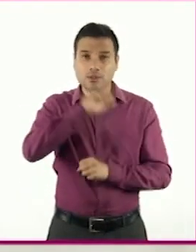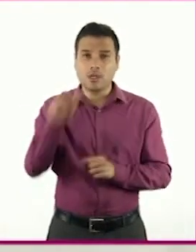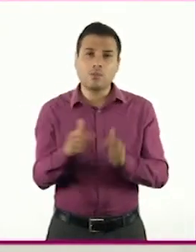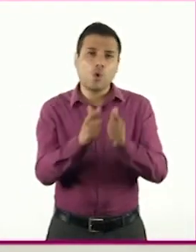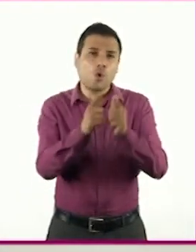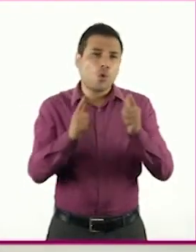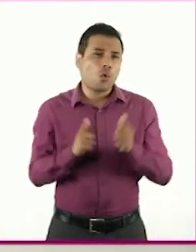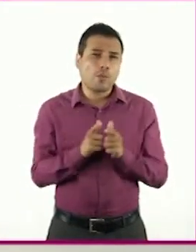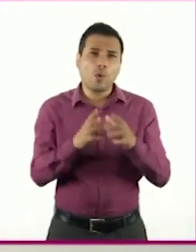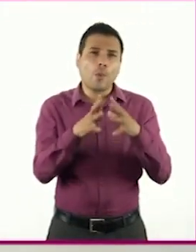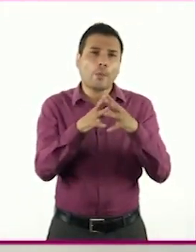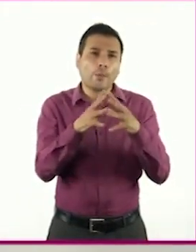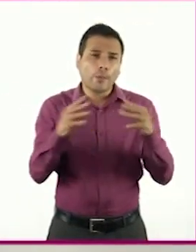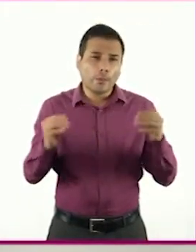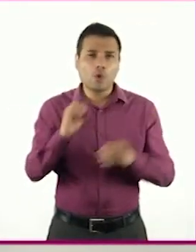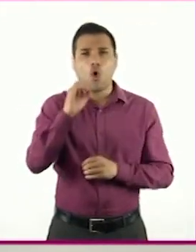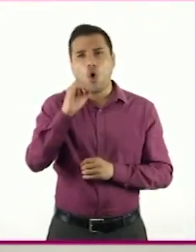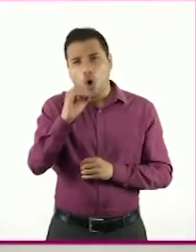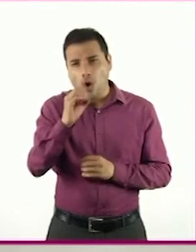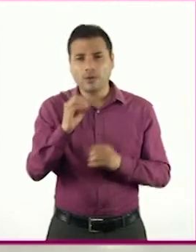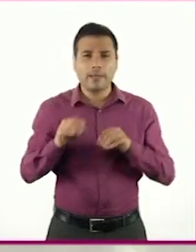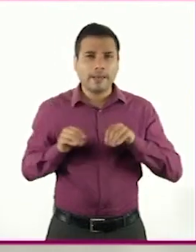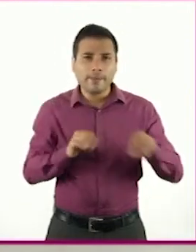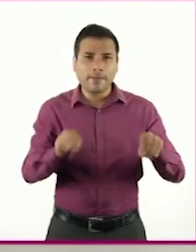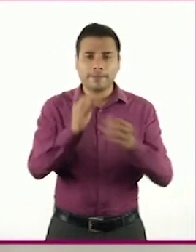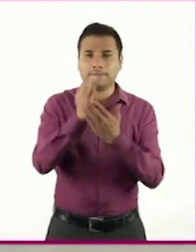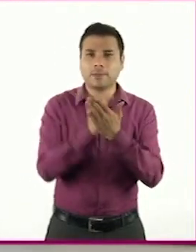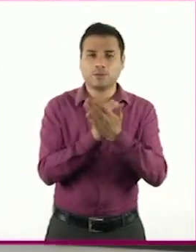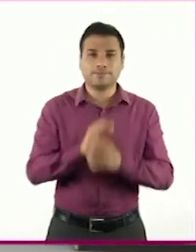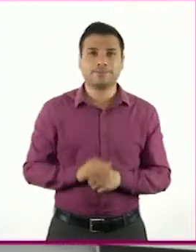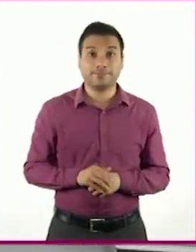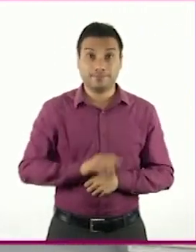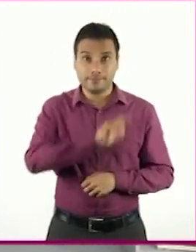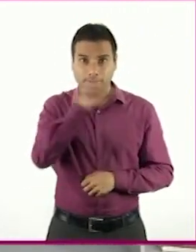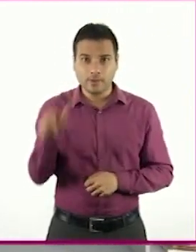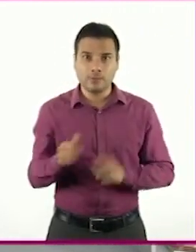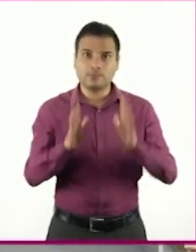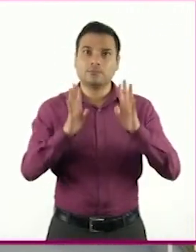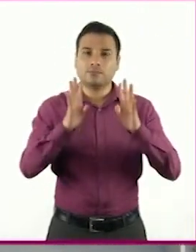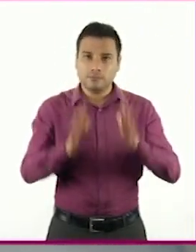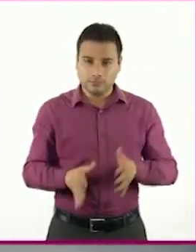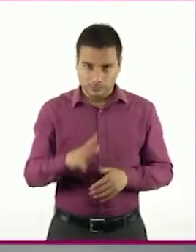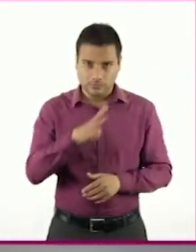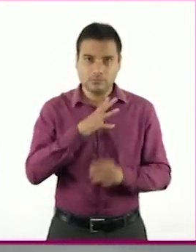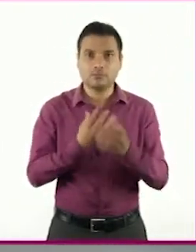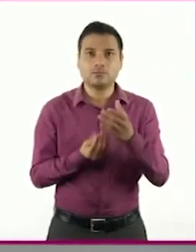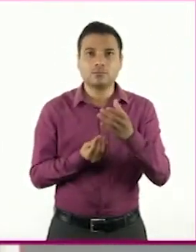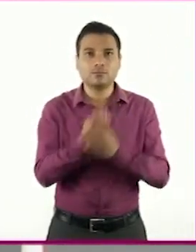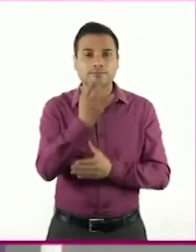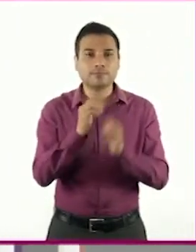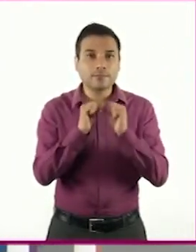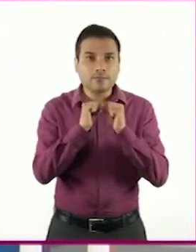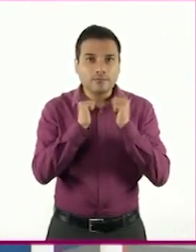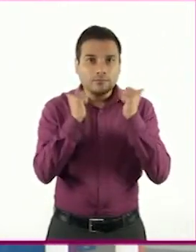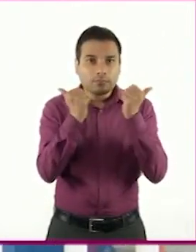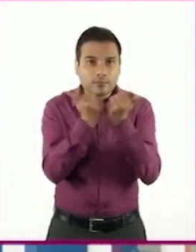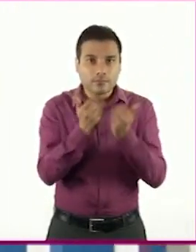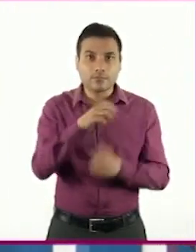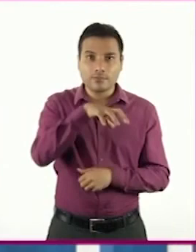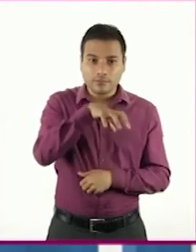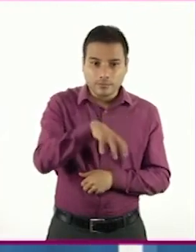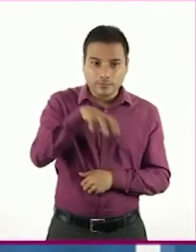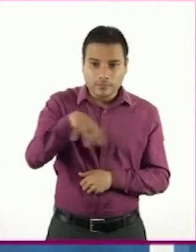desaparecieron o disminuyeron su actividad, pero en su lugar se comenzaron a formar otras asociaciones que de distinta